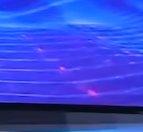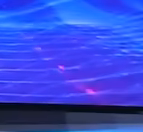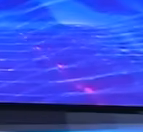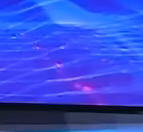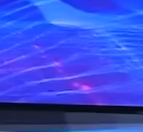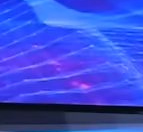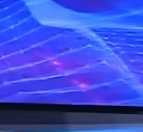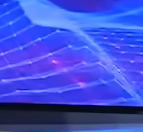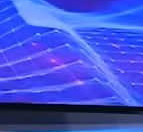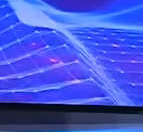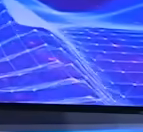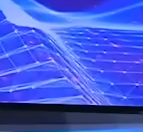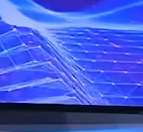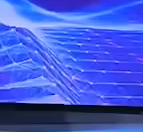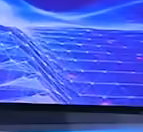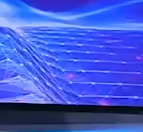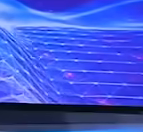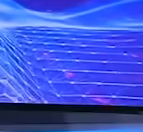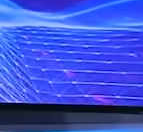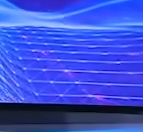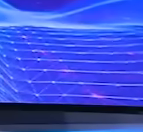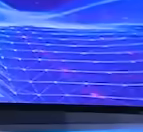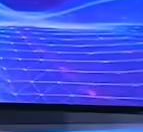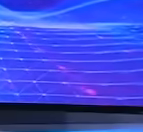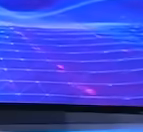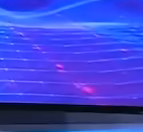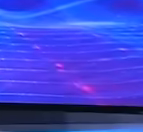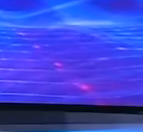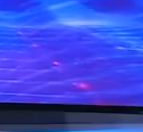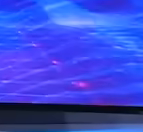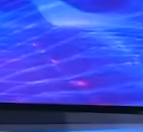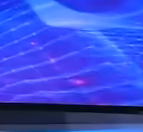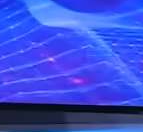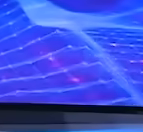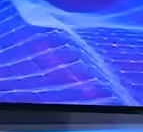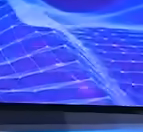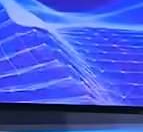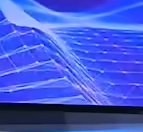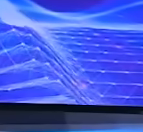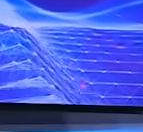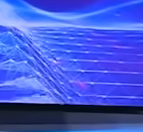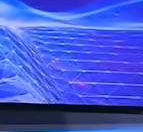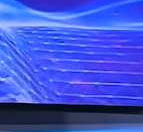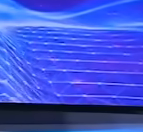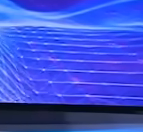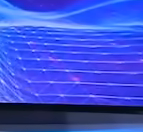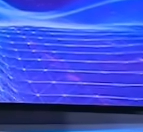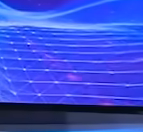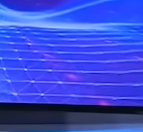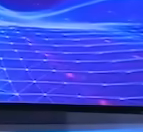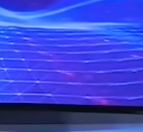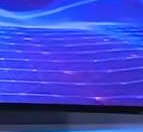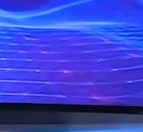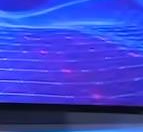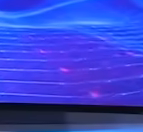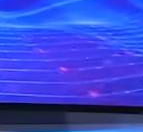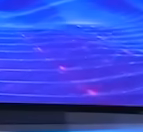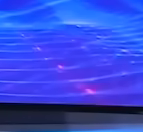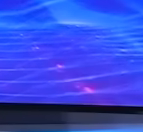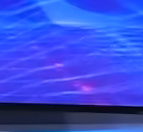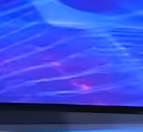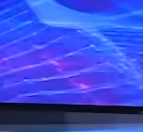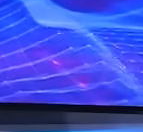Leandro Norero y otros procesados en el caso Metástasis utilizaban una aplicación celular que ocultaba información de sus